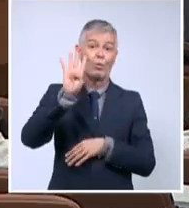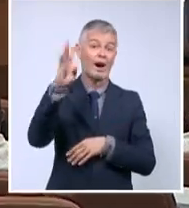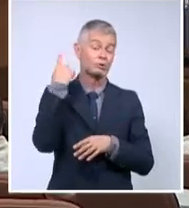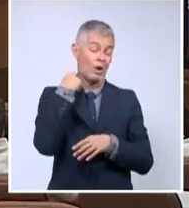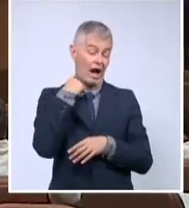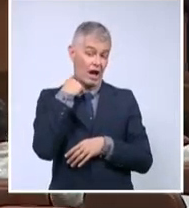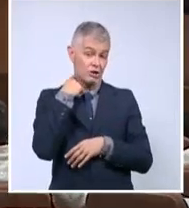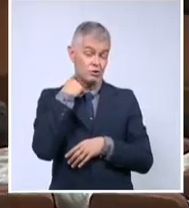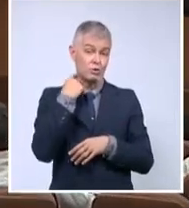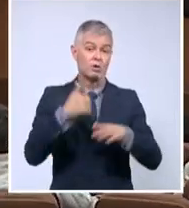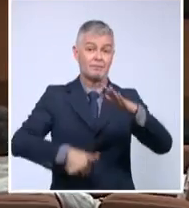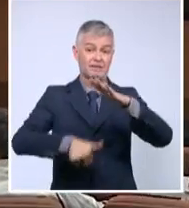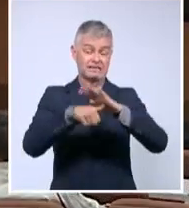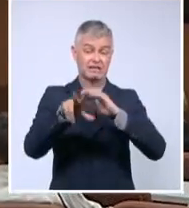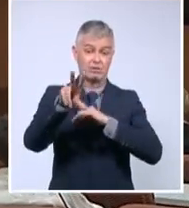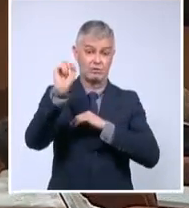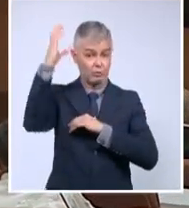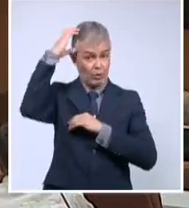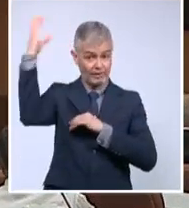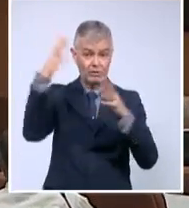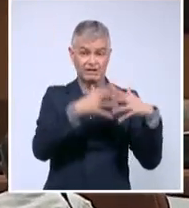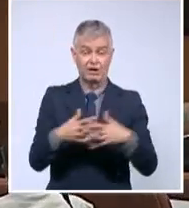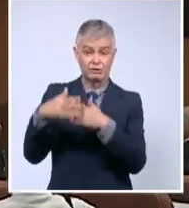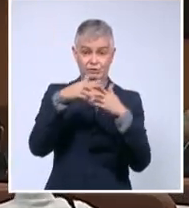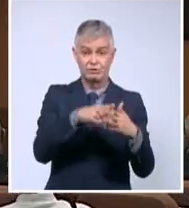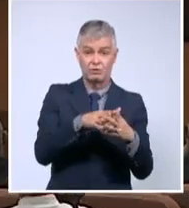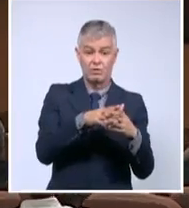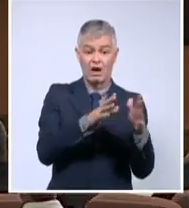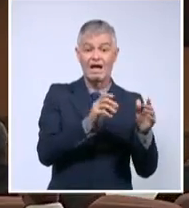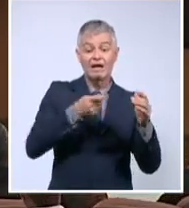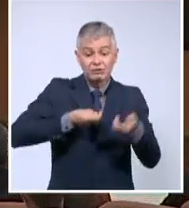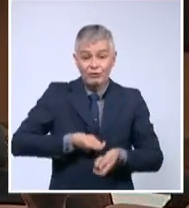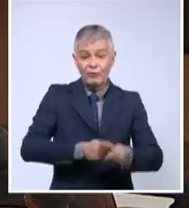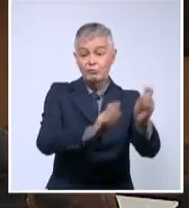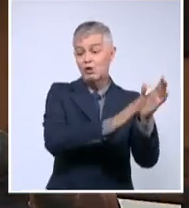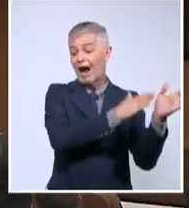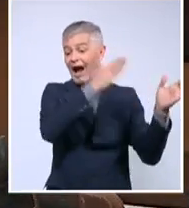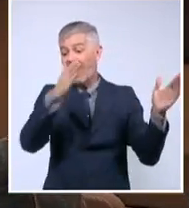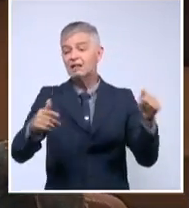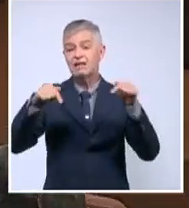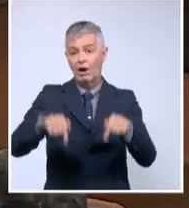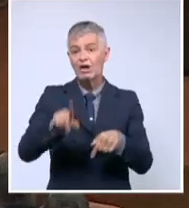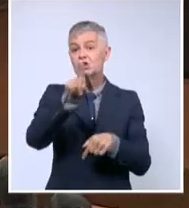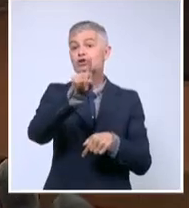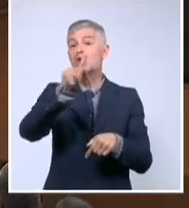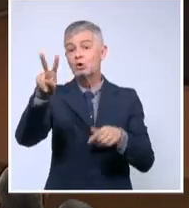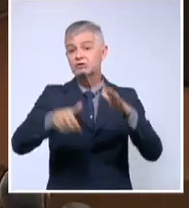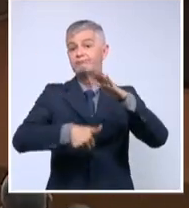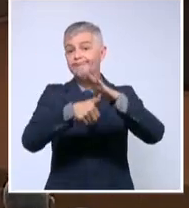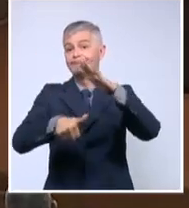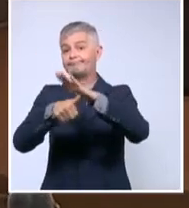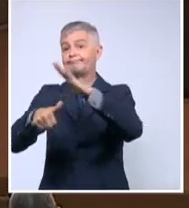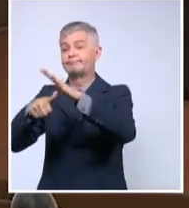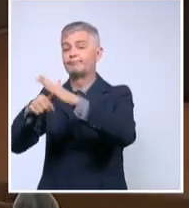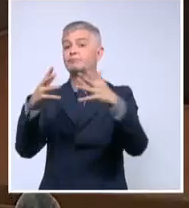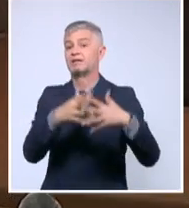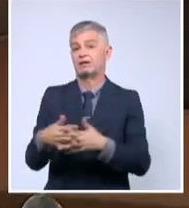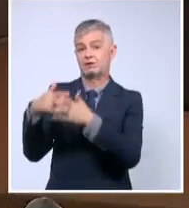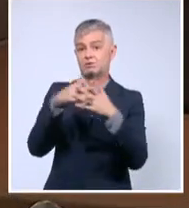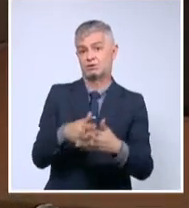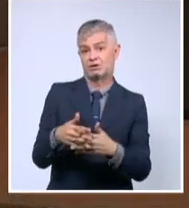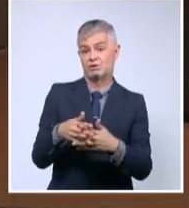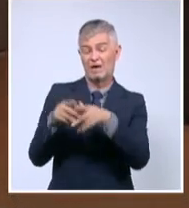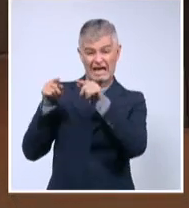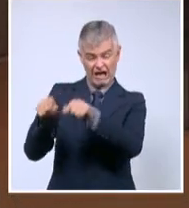12 desde que triunfó la revolución. Comprometido con los sectores más rabiosamente anticubanos de ese país, ha